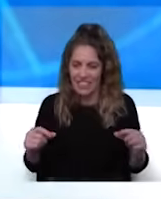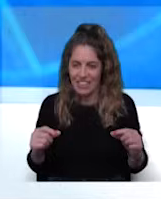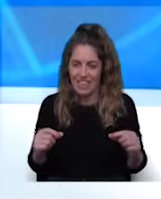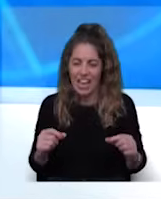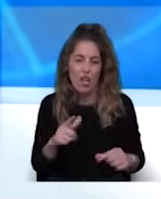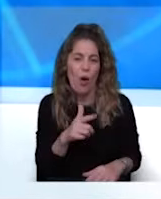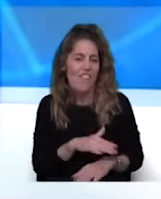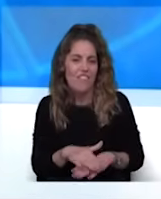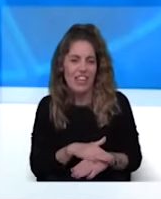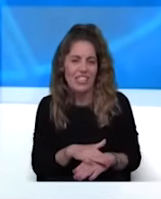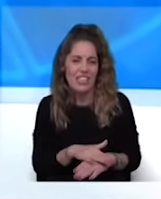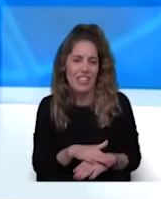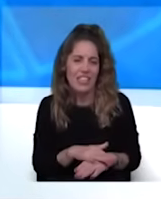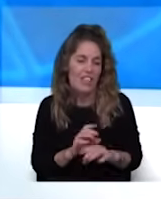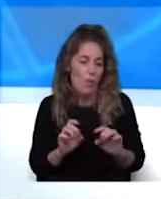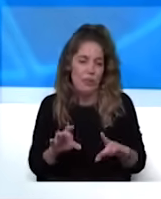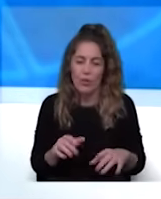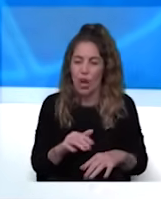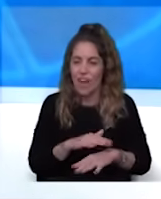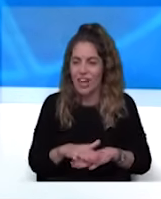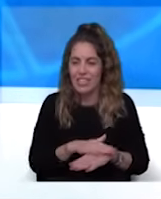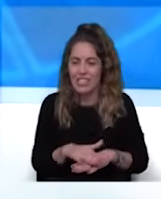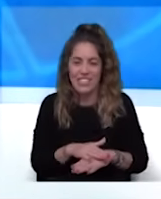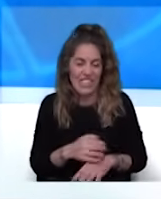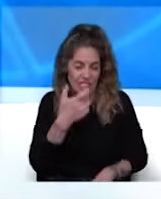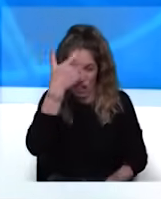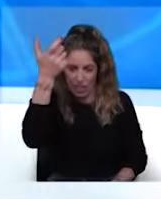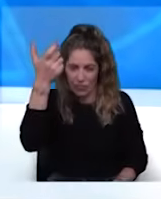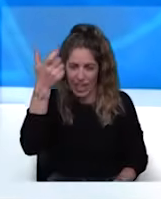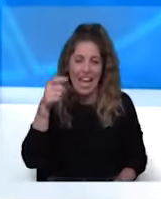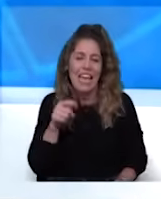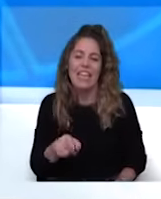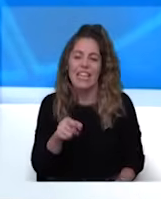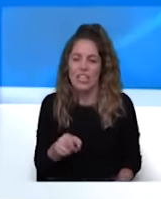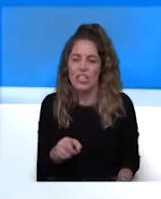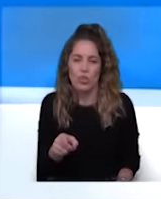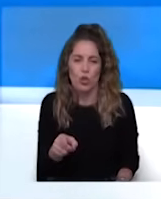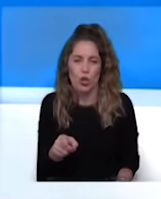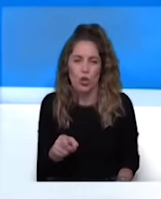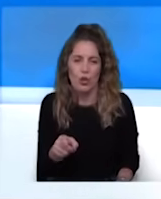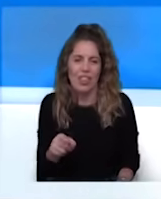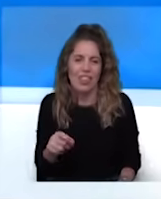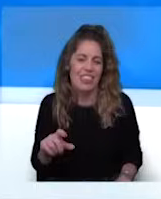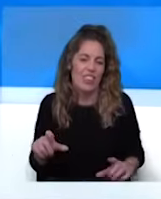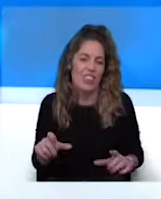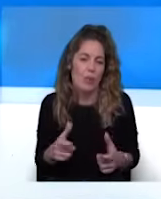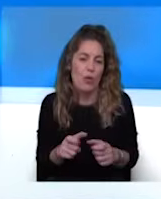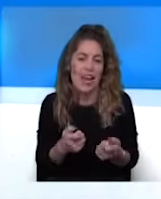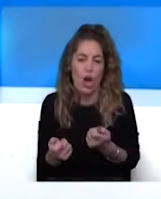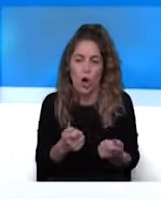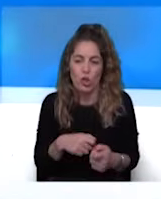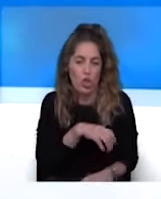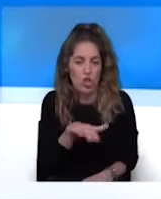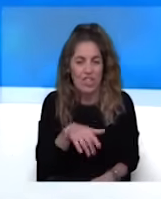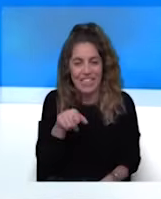ninguna base epidemiológica sin ninguna base científica eso es digamos disminuir el costo social que este